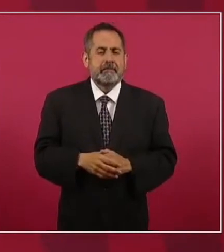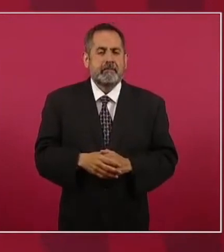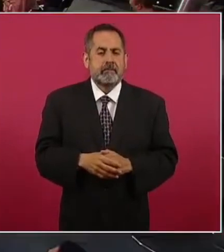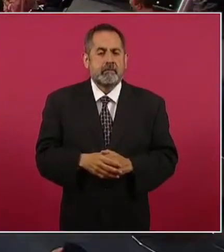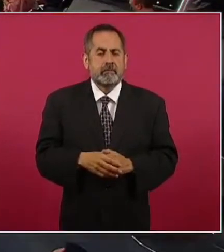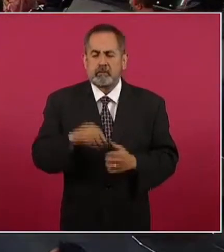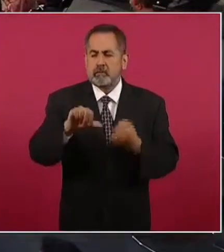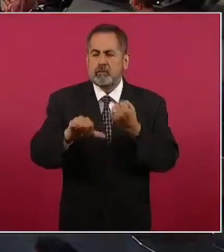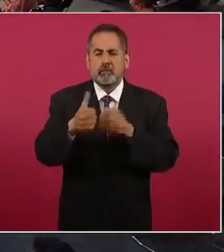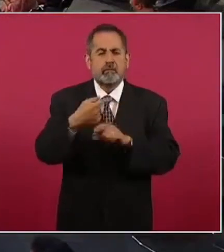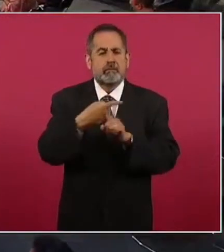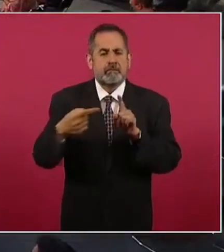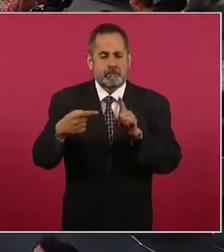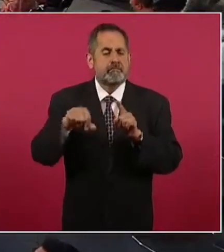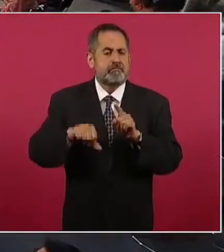Es 11:30.